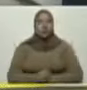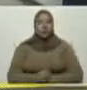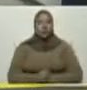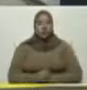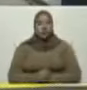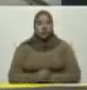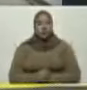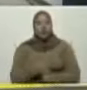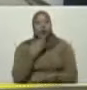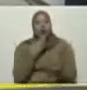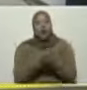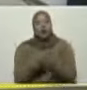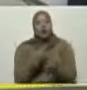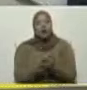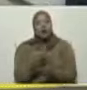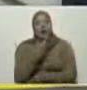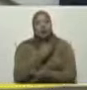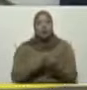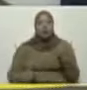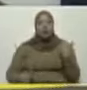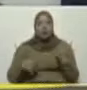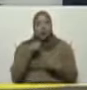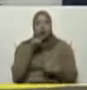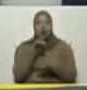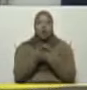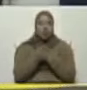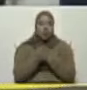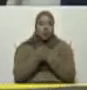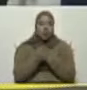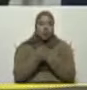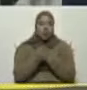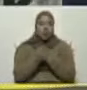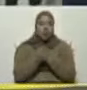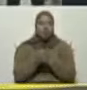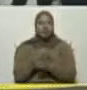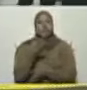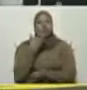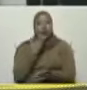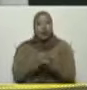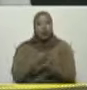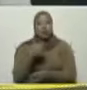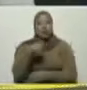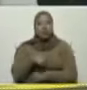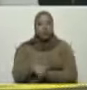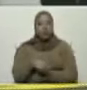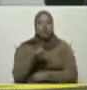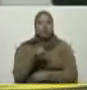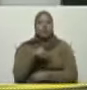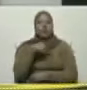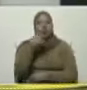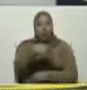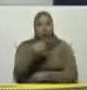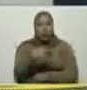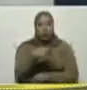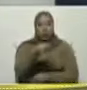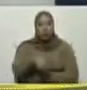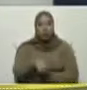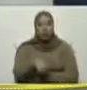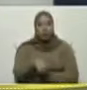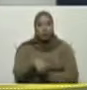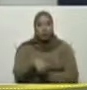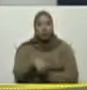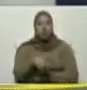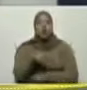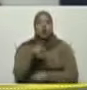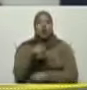Dígale al presidente mi amigo Sergio Granados que tiene palabra tiene